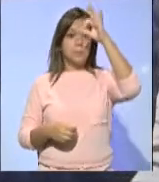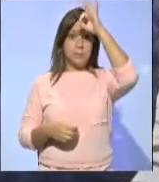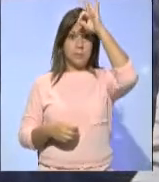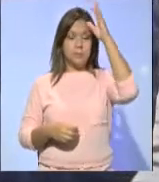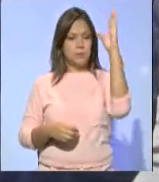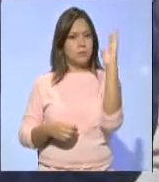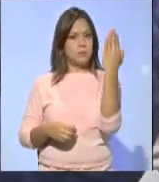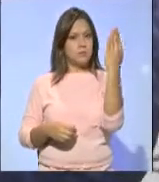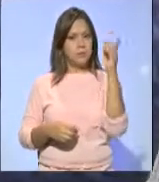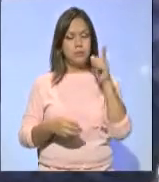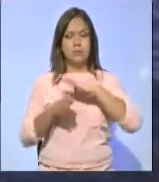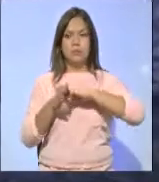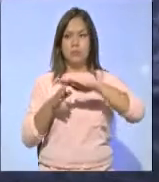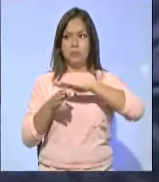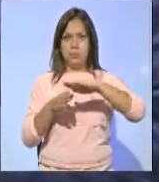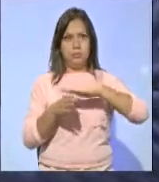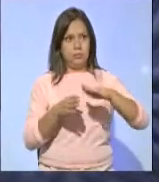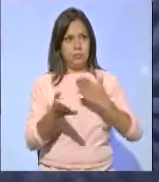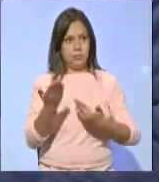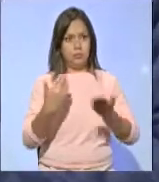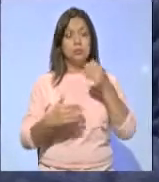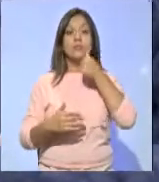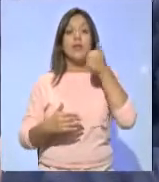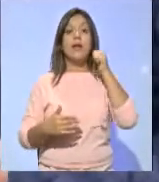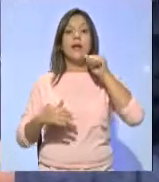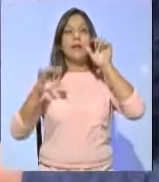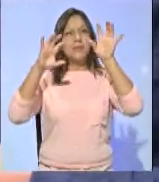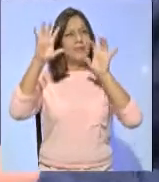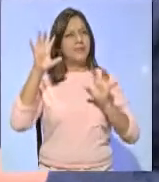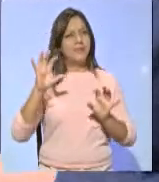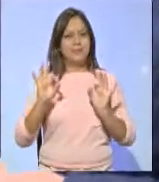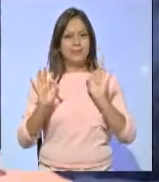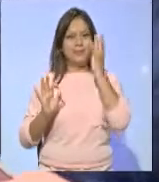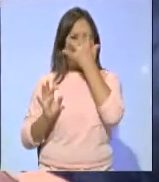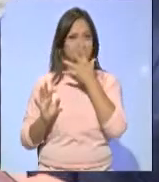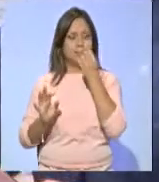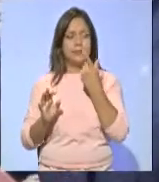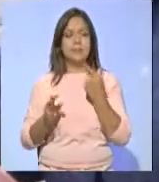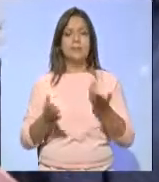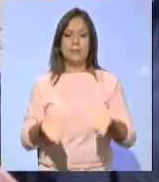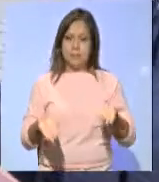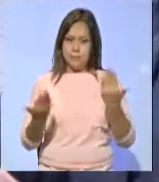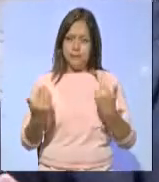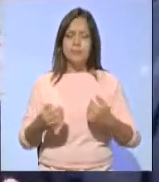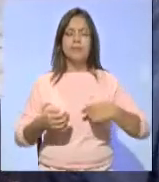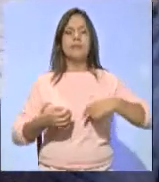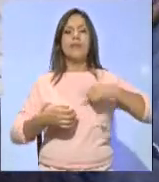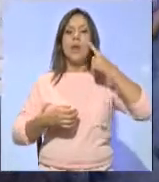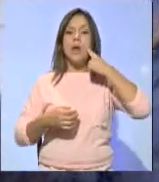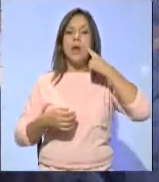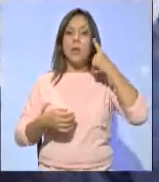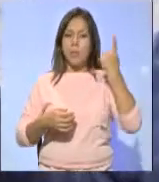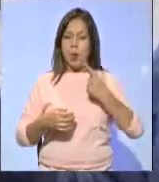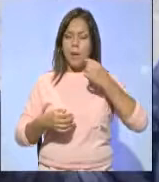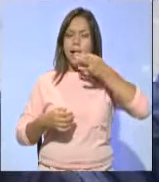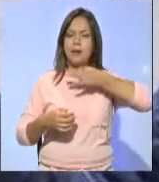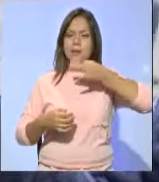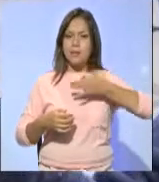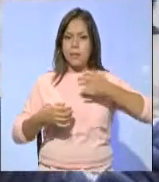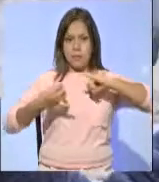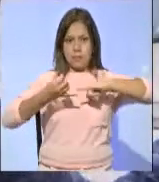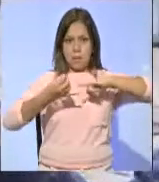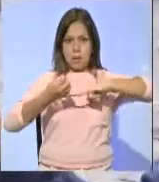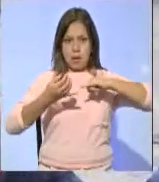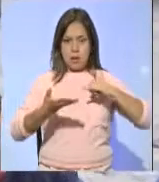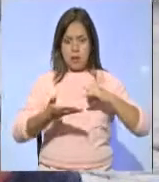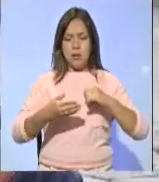Espejo ha invitado a la población, ayer hicimos una feria en donde motivamos a que las personas se hagan la prueba de VIH, y el Ministerio de Salud Pública, en el